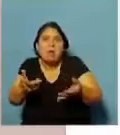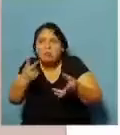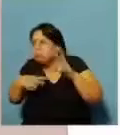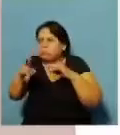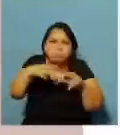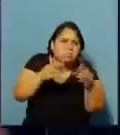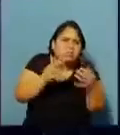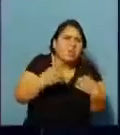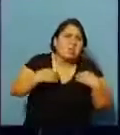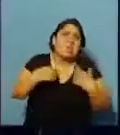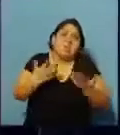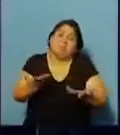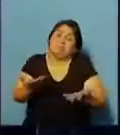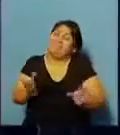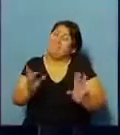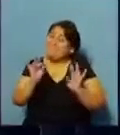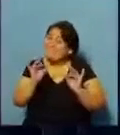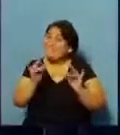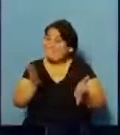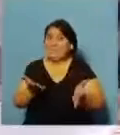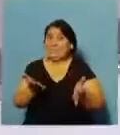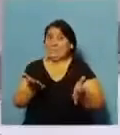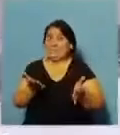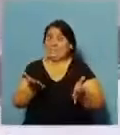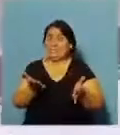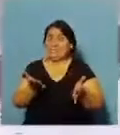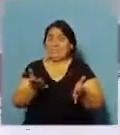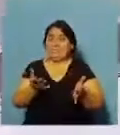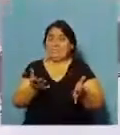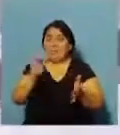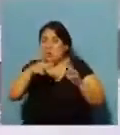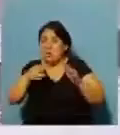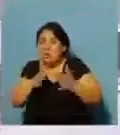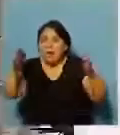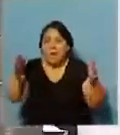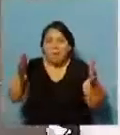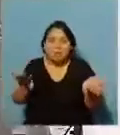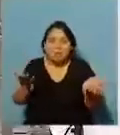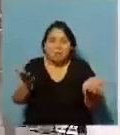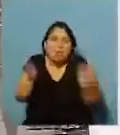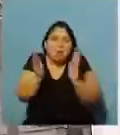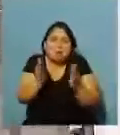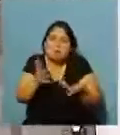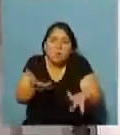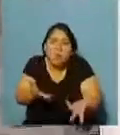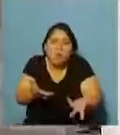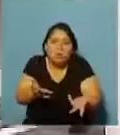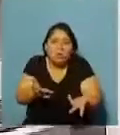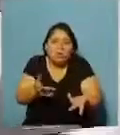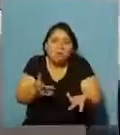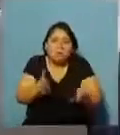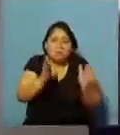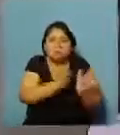tu talle porque vos lo sabés y no lo encontrás. Tenés que buscar uno más grande porque no sigue la reglamentación que hay